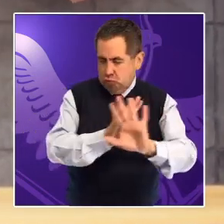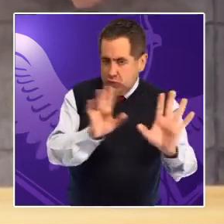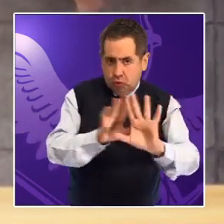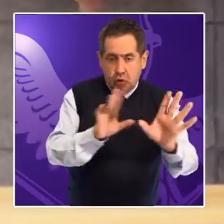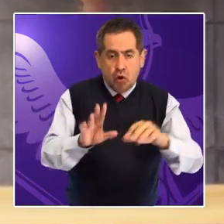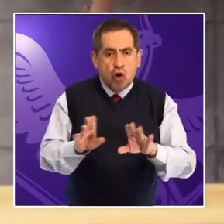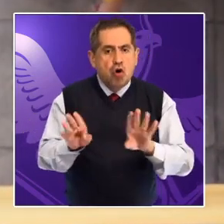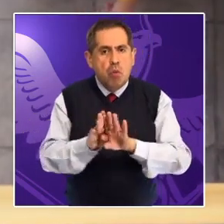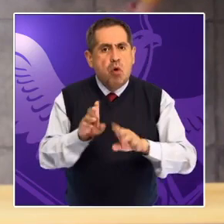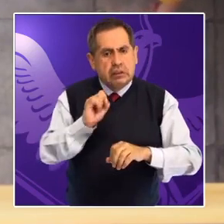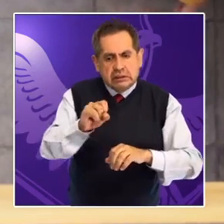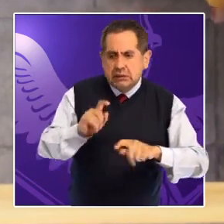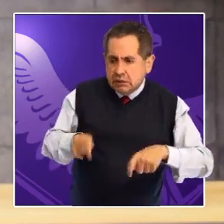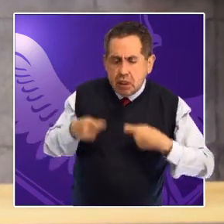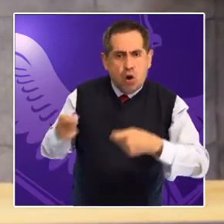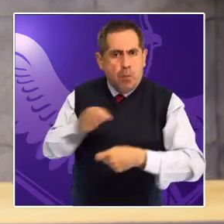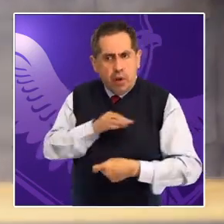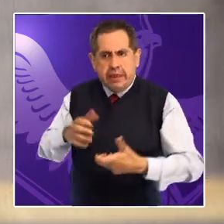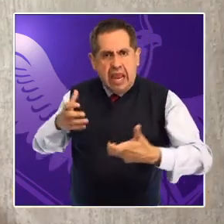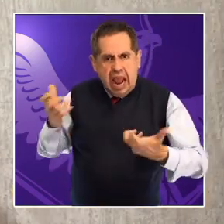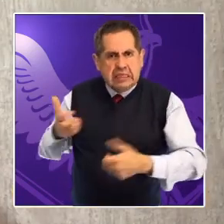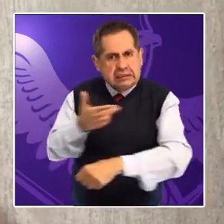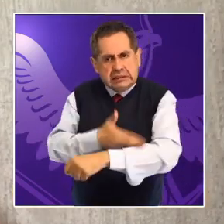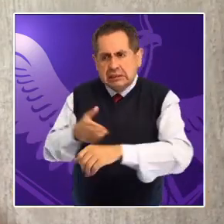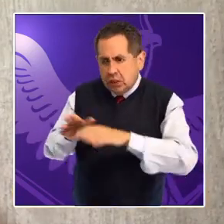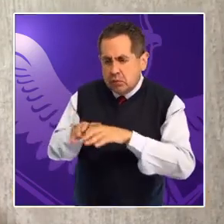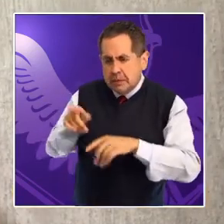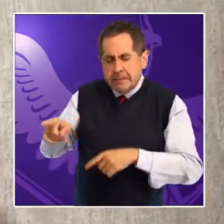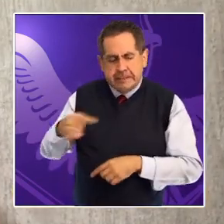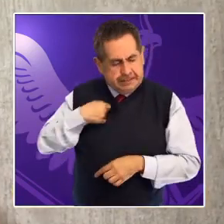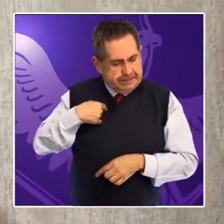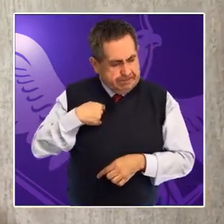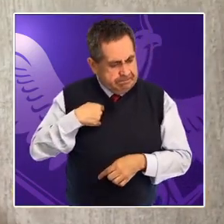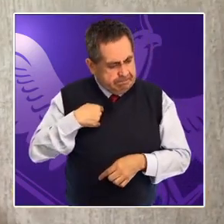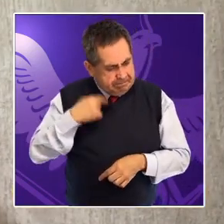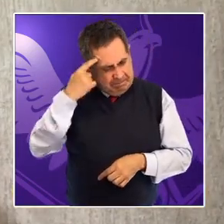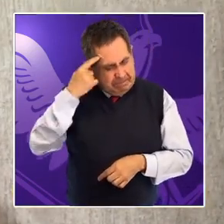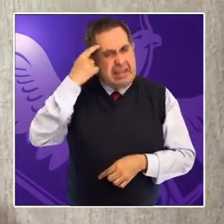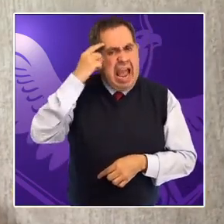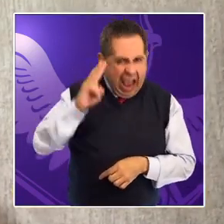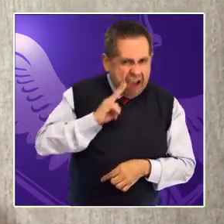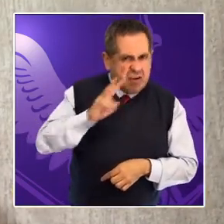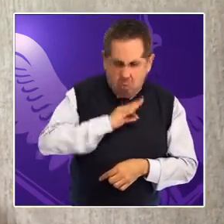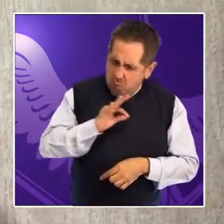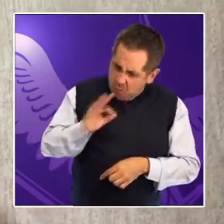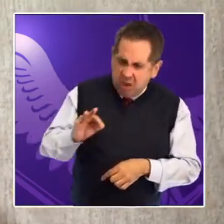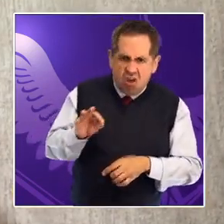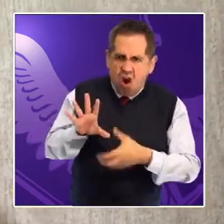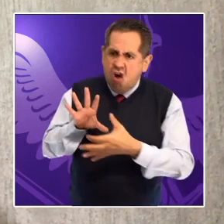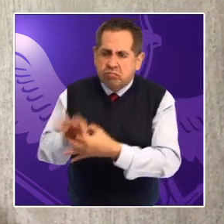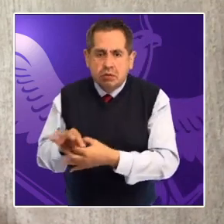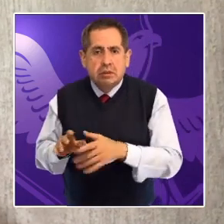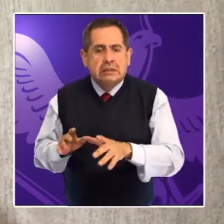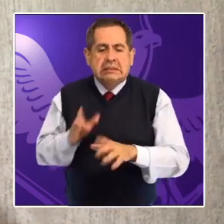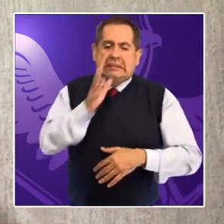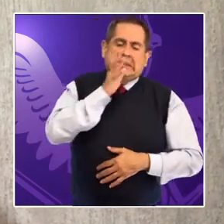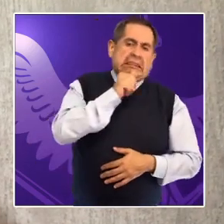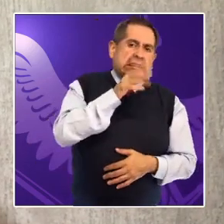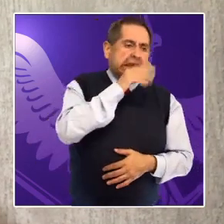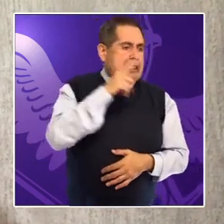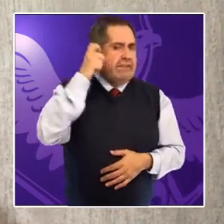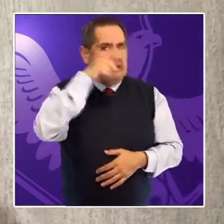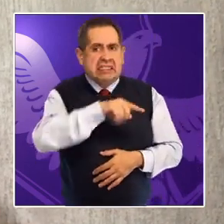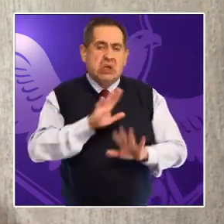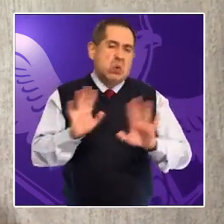cómo sí es posible hacer tal cosa. Retarnos creativamente a hacer eso. En lugar de decir, no, está difícil